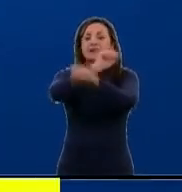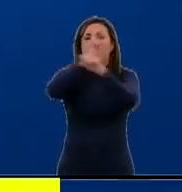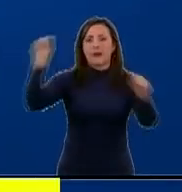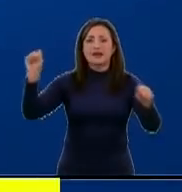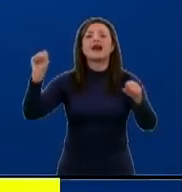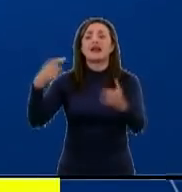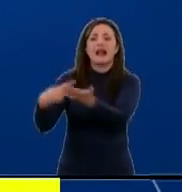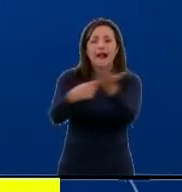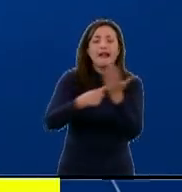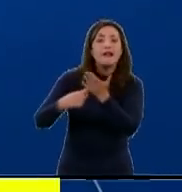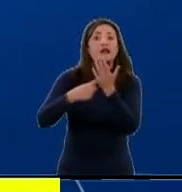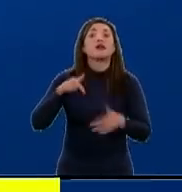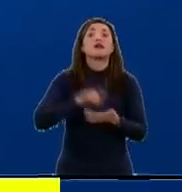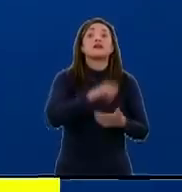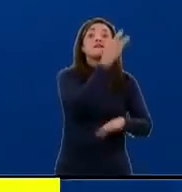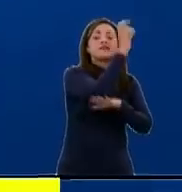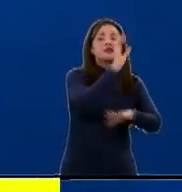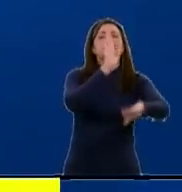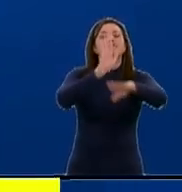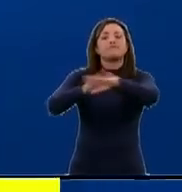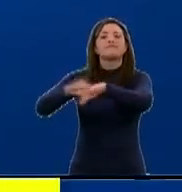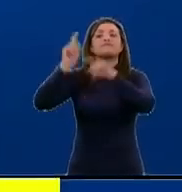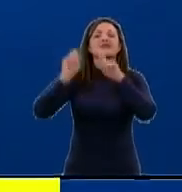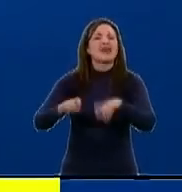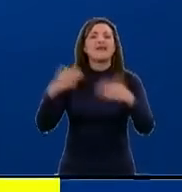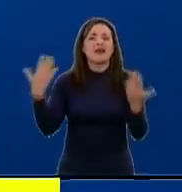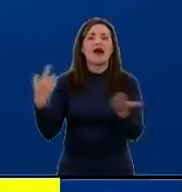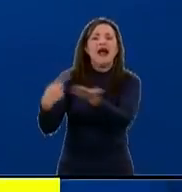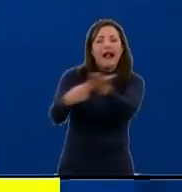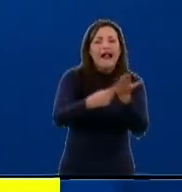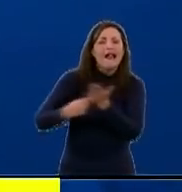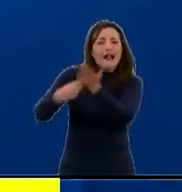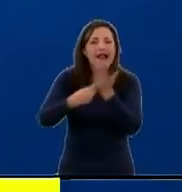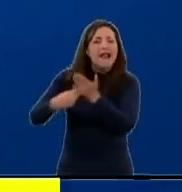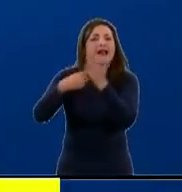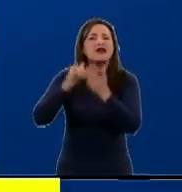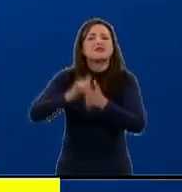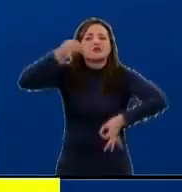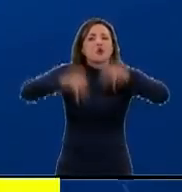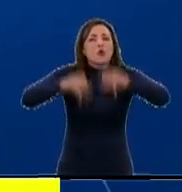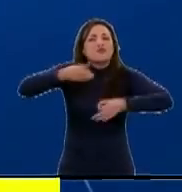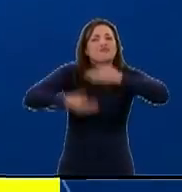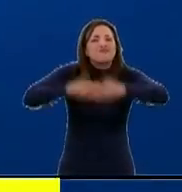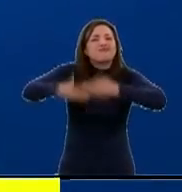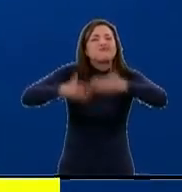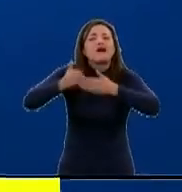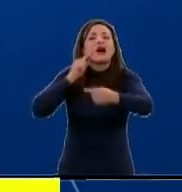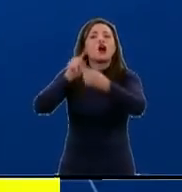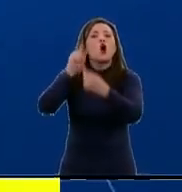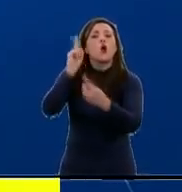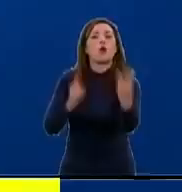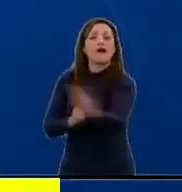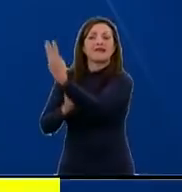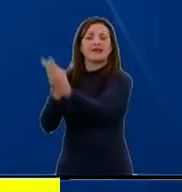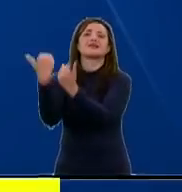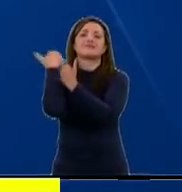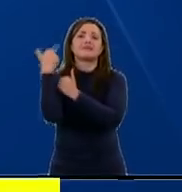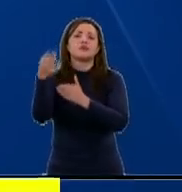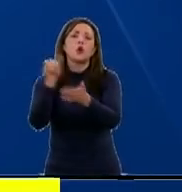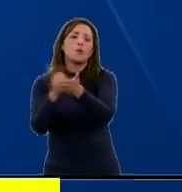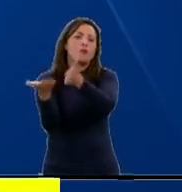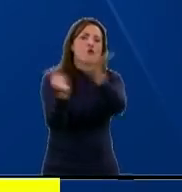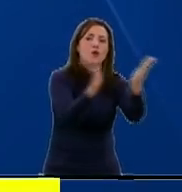de la Nación solicitó una audiencia de imputación por el delito de homicidio en contra de estos 3 policías por